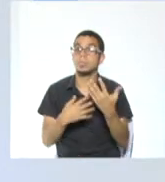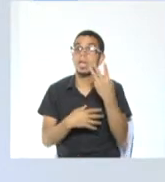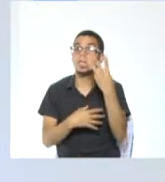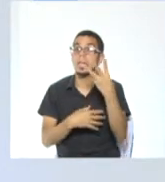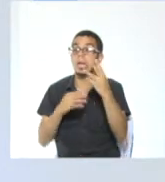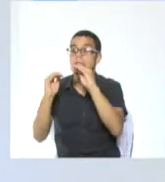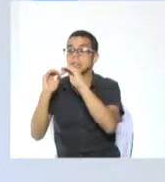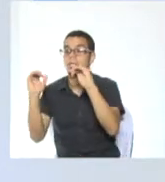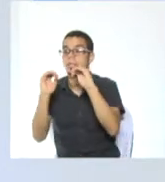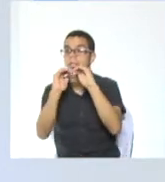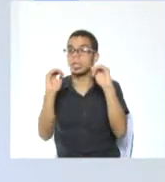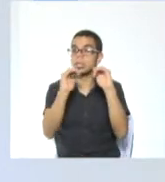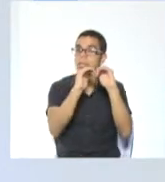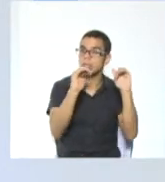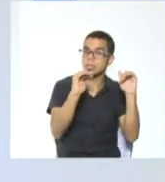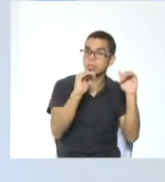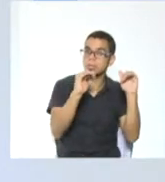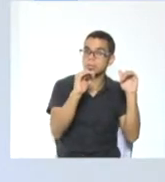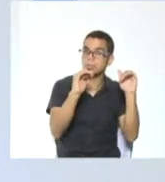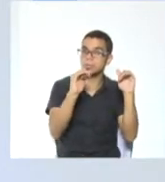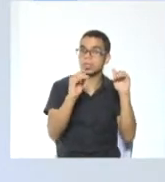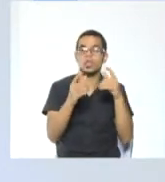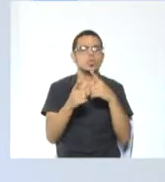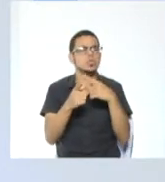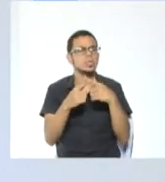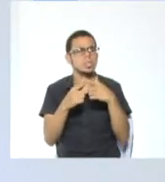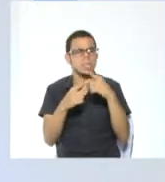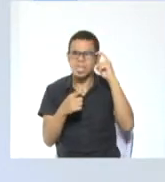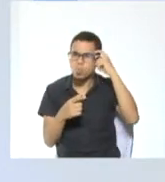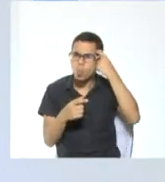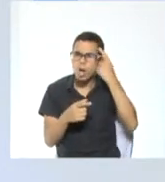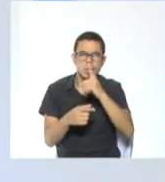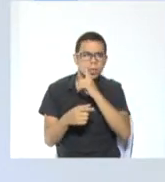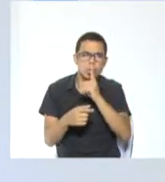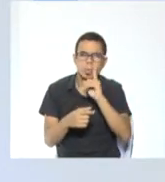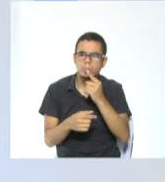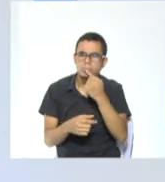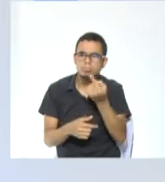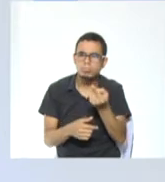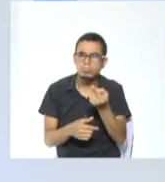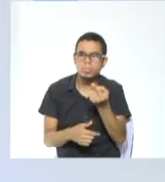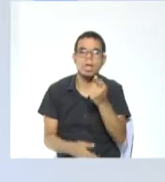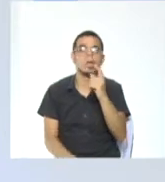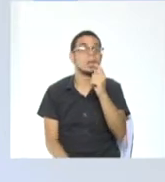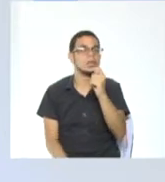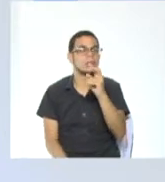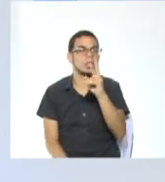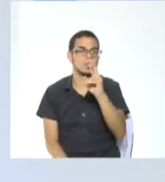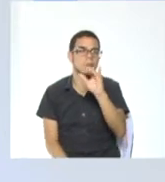Rodríguez, es decir, que tiene tres sílabas. Por lo tanto, es una palabra